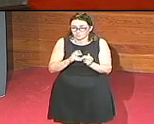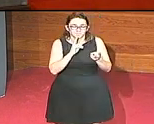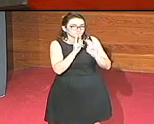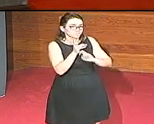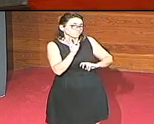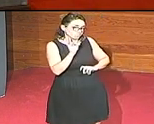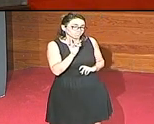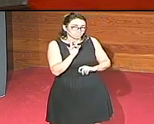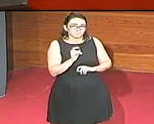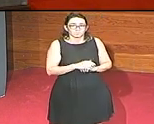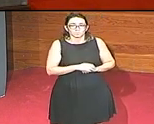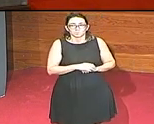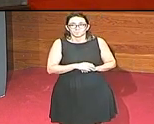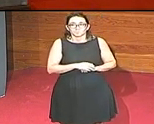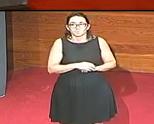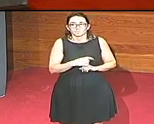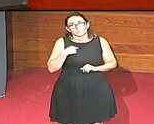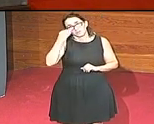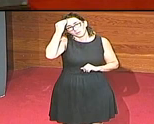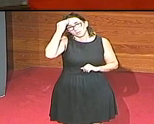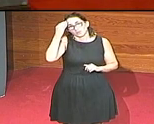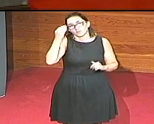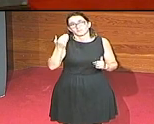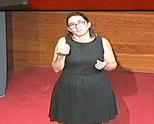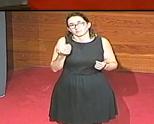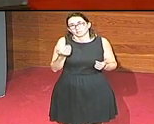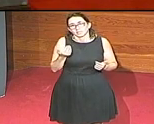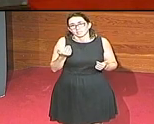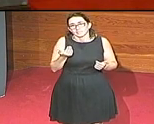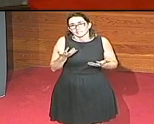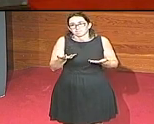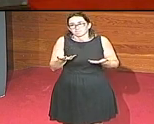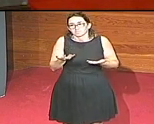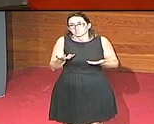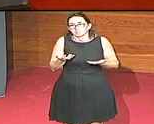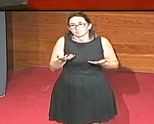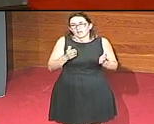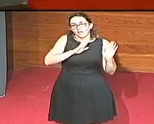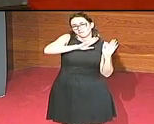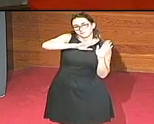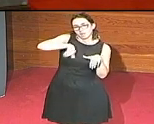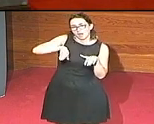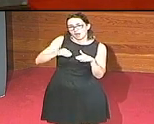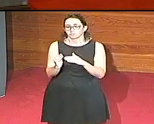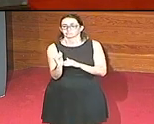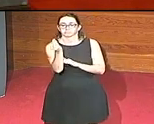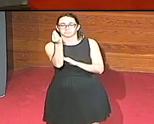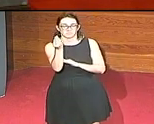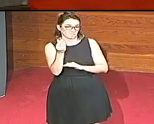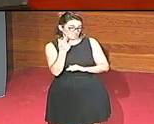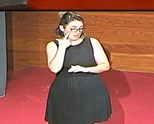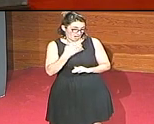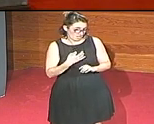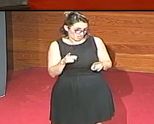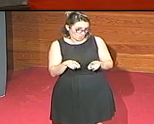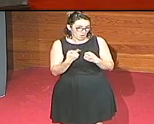la el acabado final de lo que hagas yo creo que es lo de menos si utilizas fotografías coloreadas con un filtro